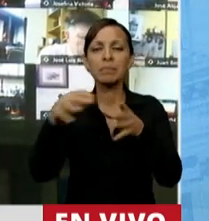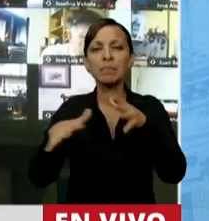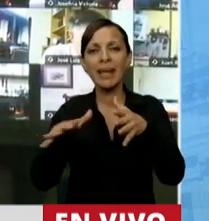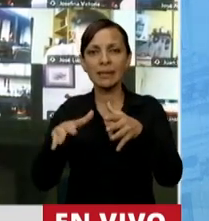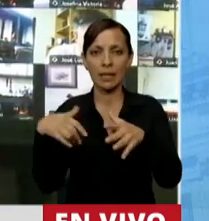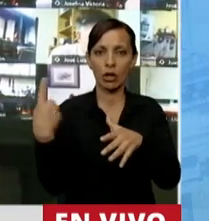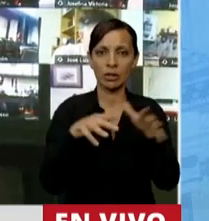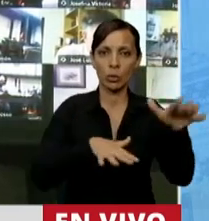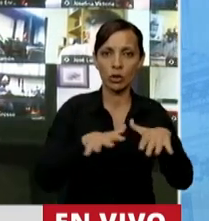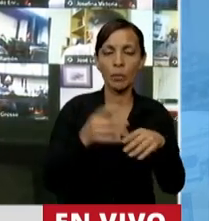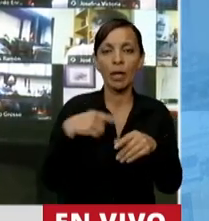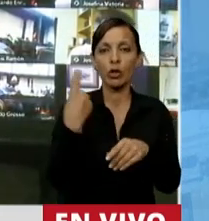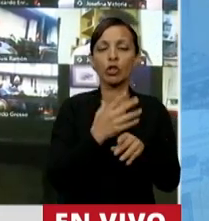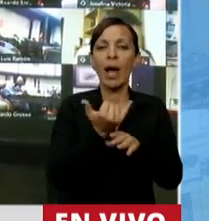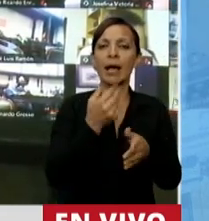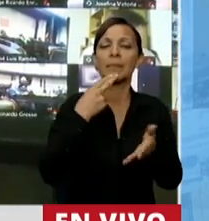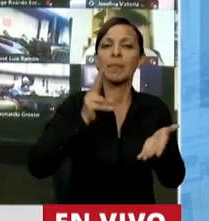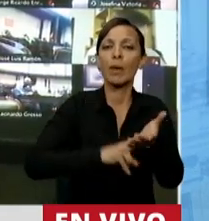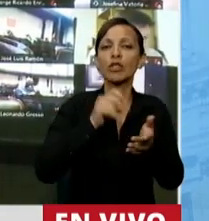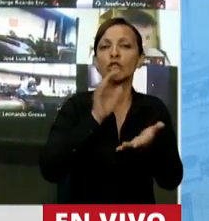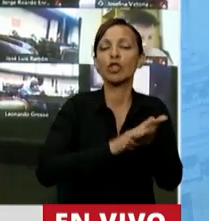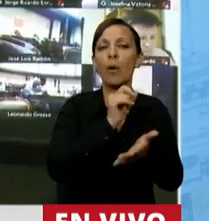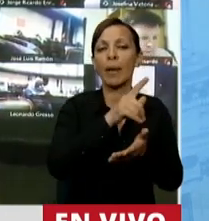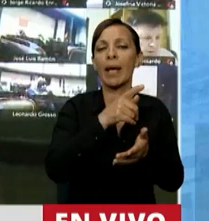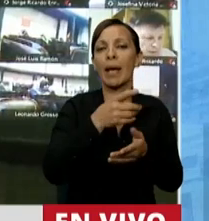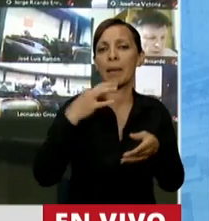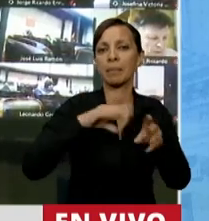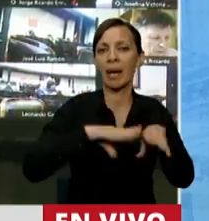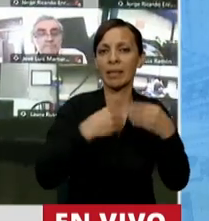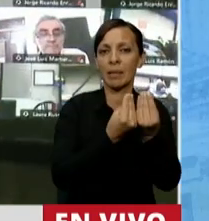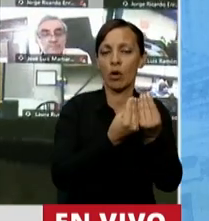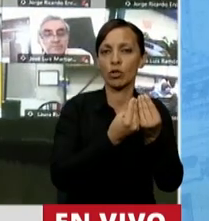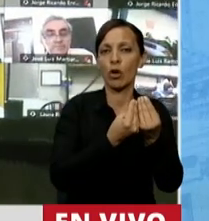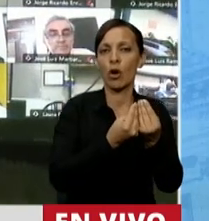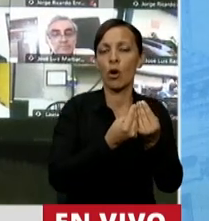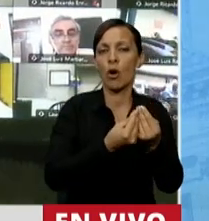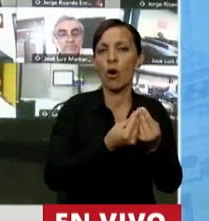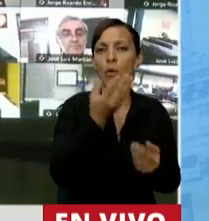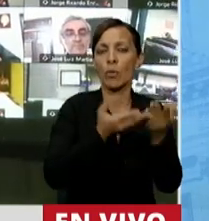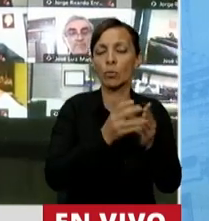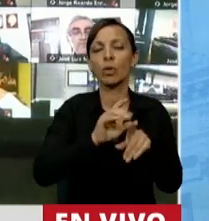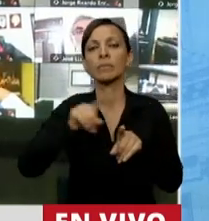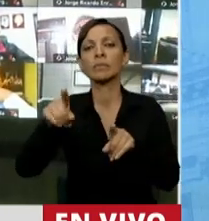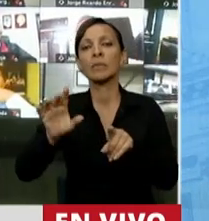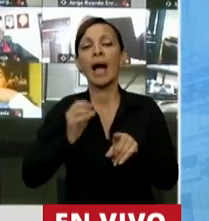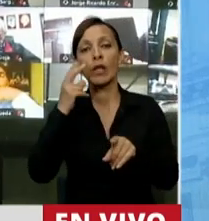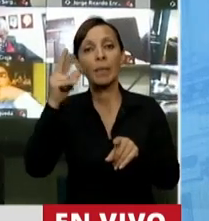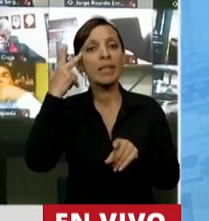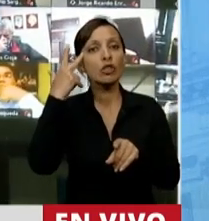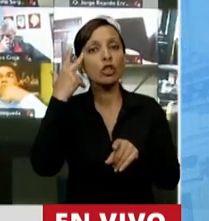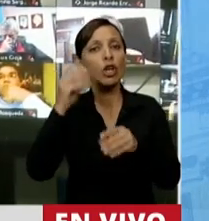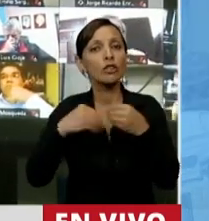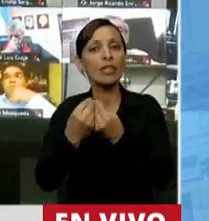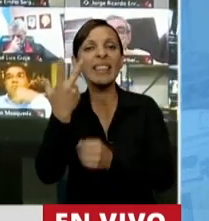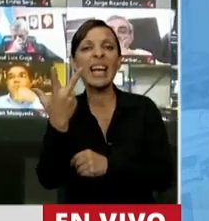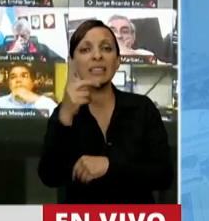se aplica sobre el patrimonio bruto y este se aplica sobre el patrimonio neto. ¿Sabe cuántos países quedaron en el 2018? 3. ¿Por qué les